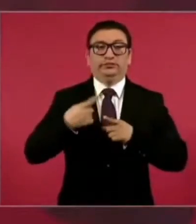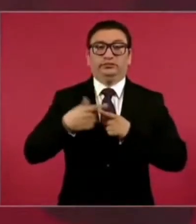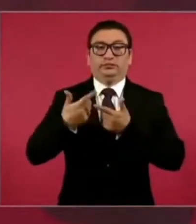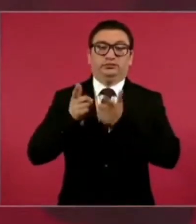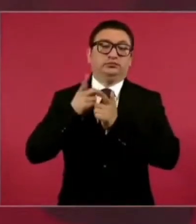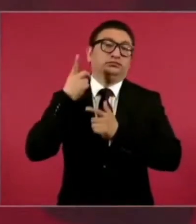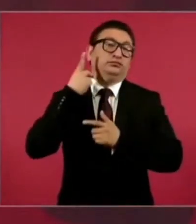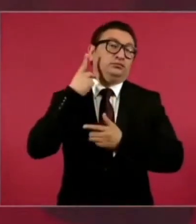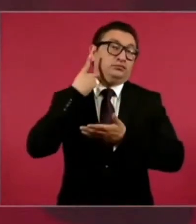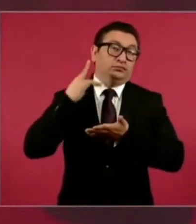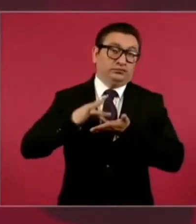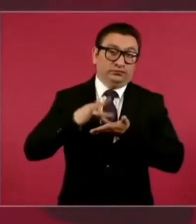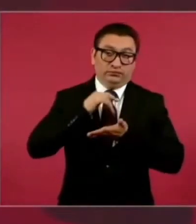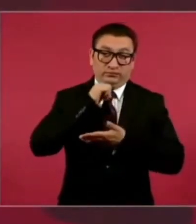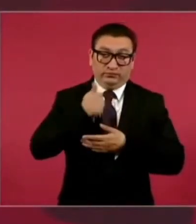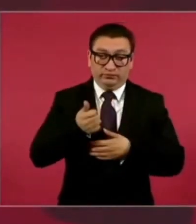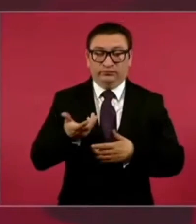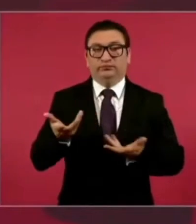diputados,